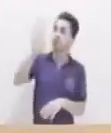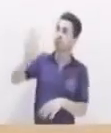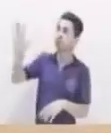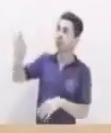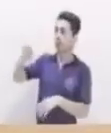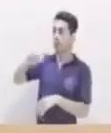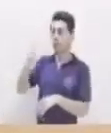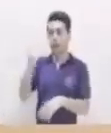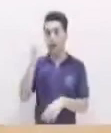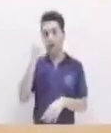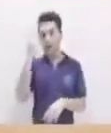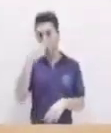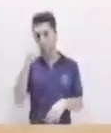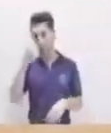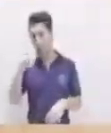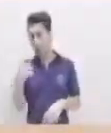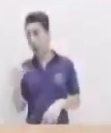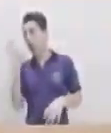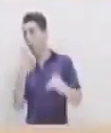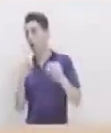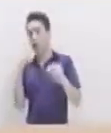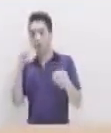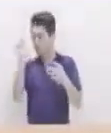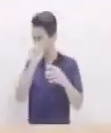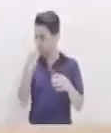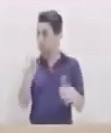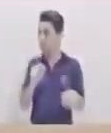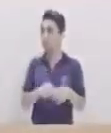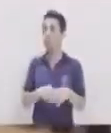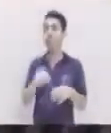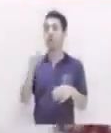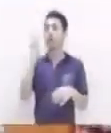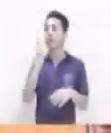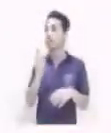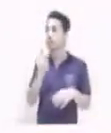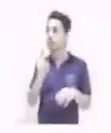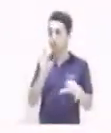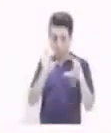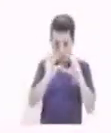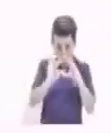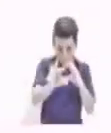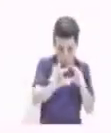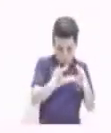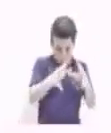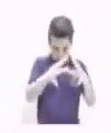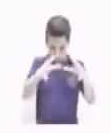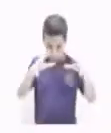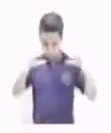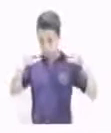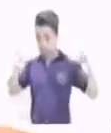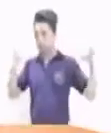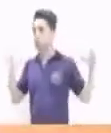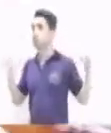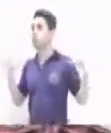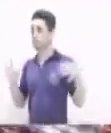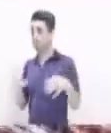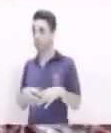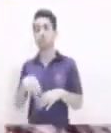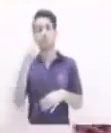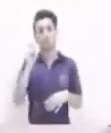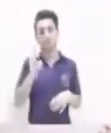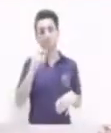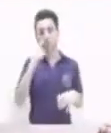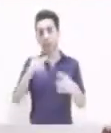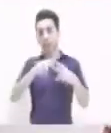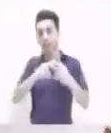paisaje, un bodegón o alguna caricatura, vamos a iniciar del fondo hacia los elementos que tenemos al frente. Por esa razón es de que